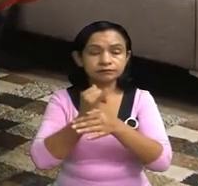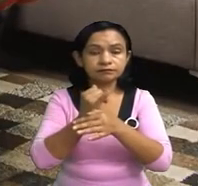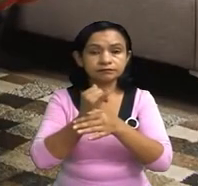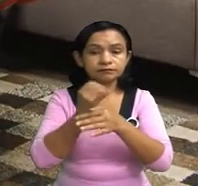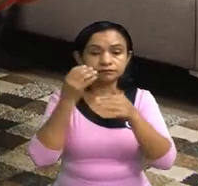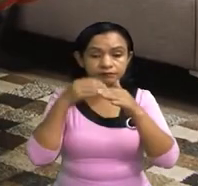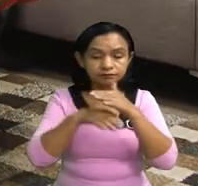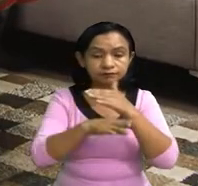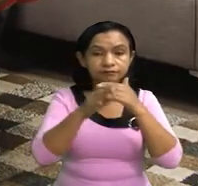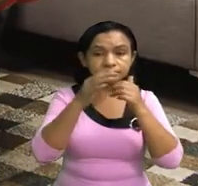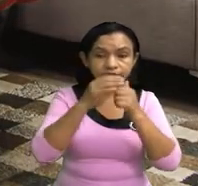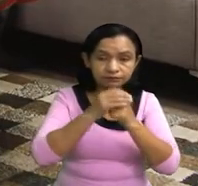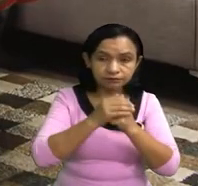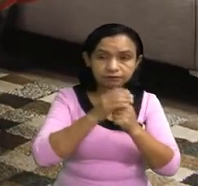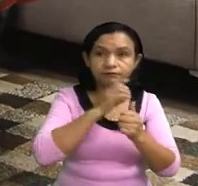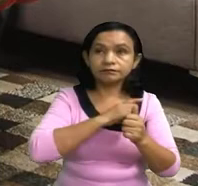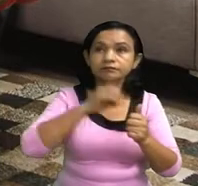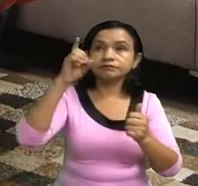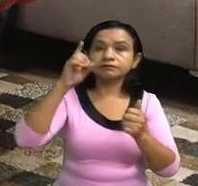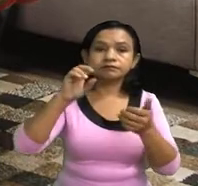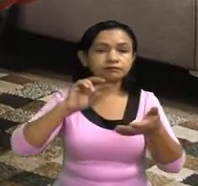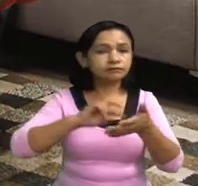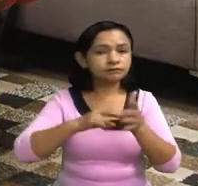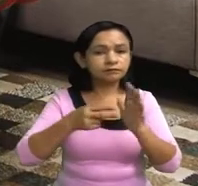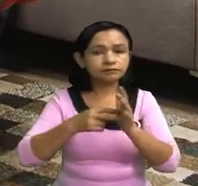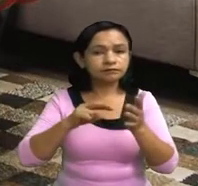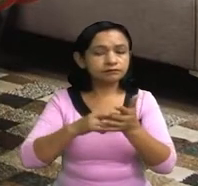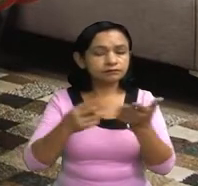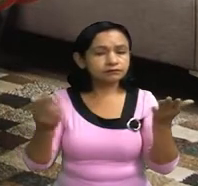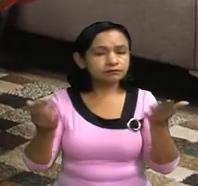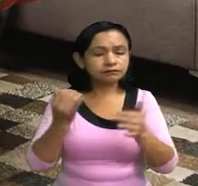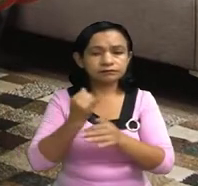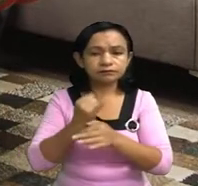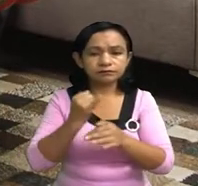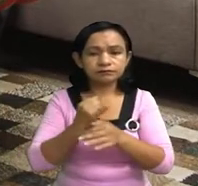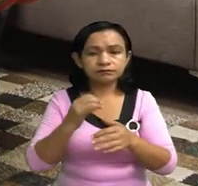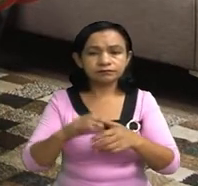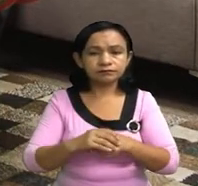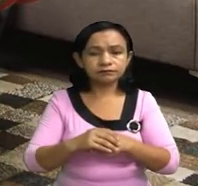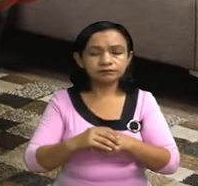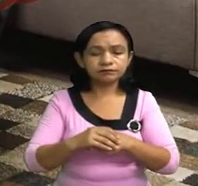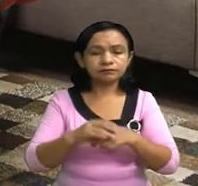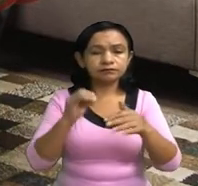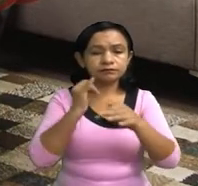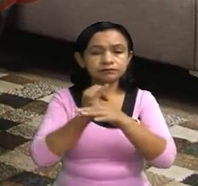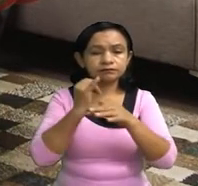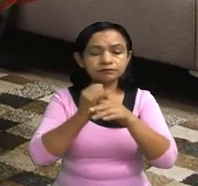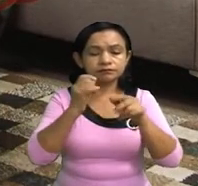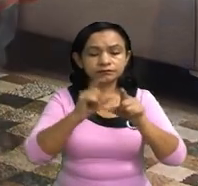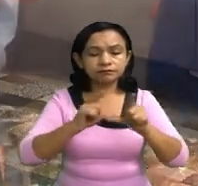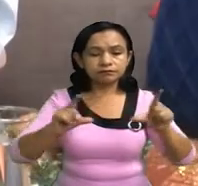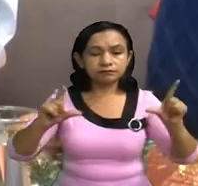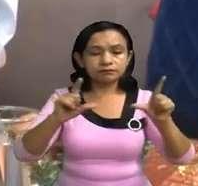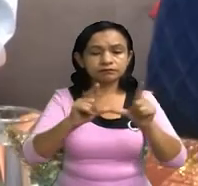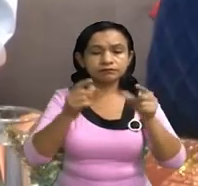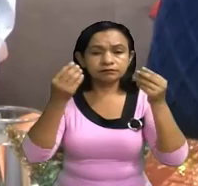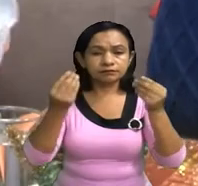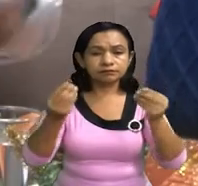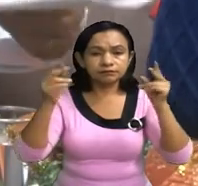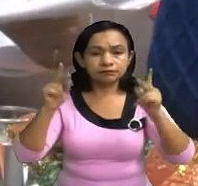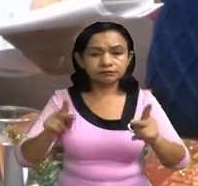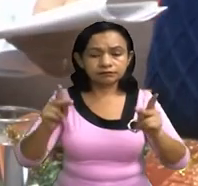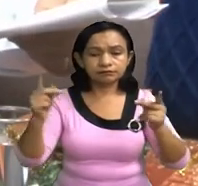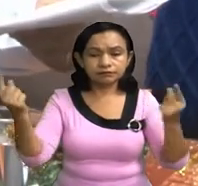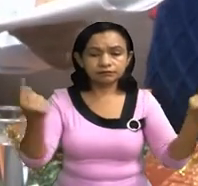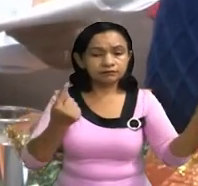Dios. ¿Qué son las iglesias? Ok. Las iglesias son espacios comunes, es decir,